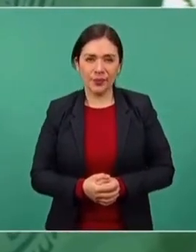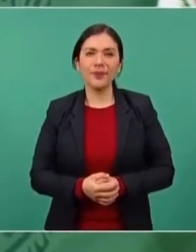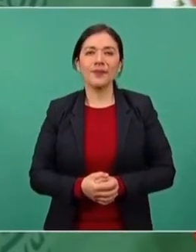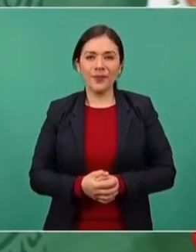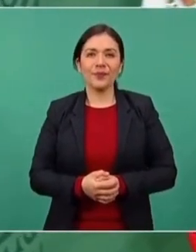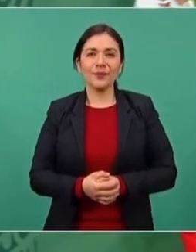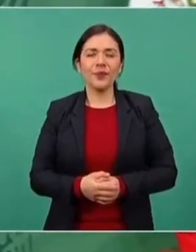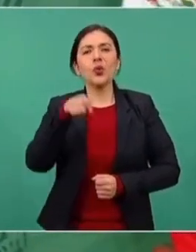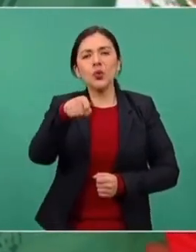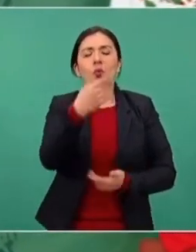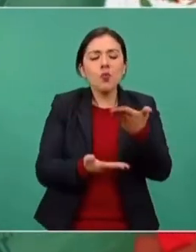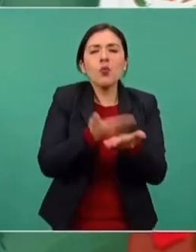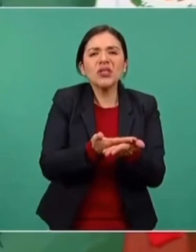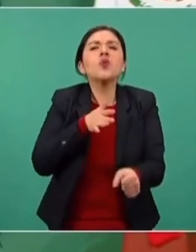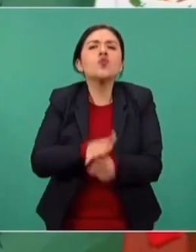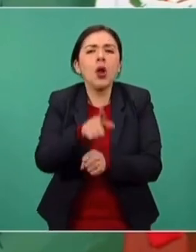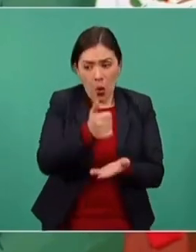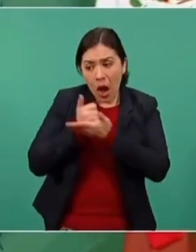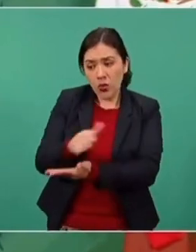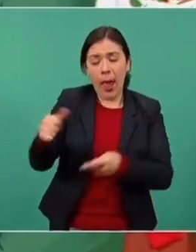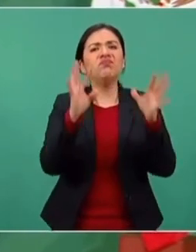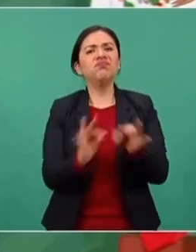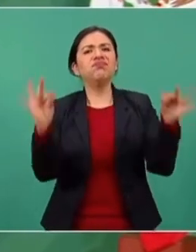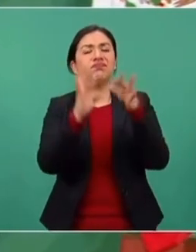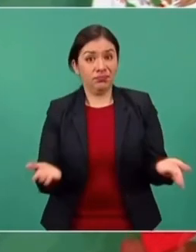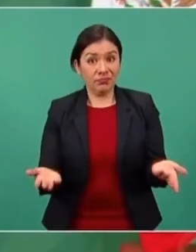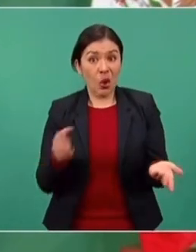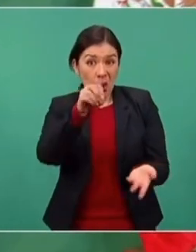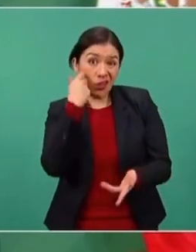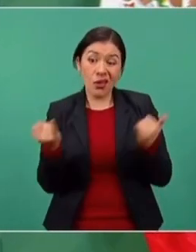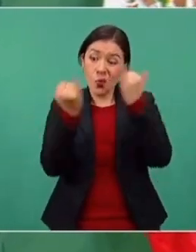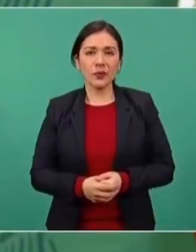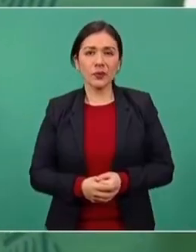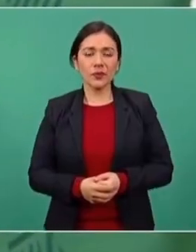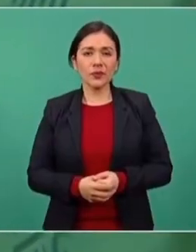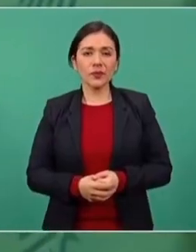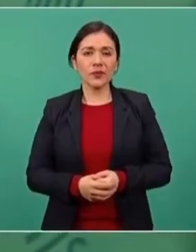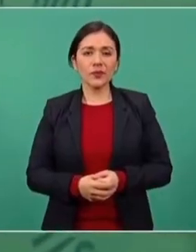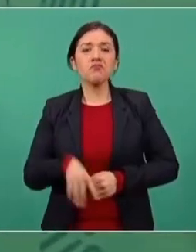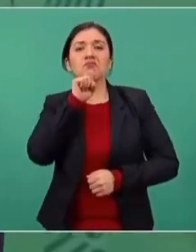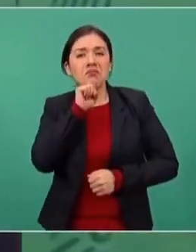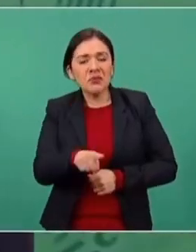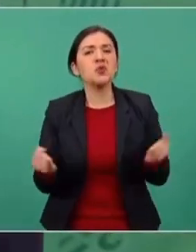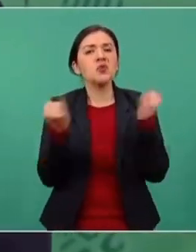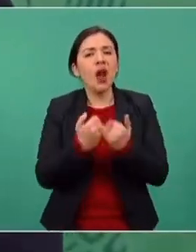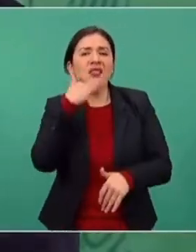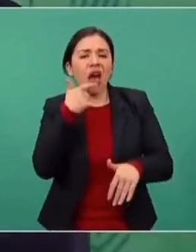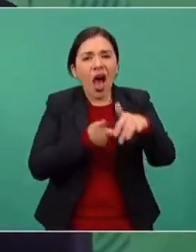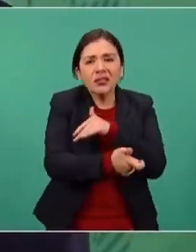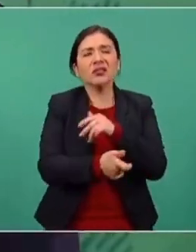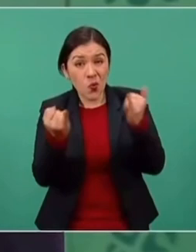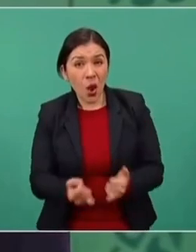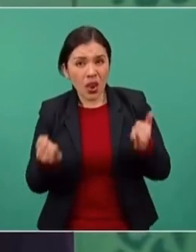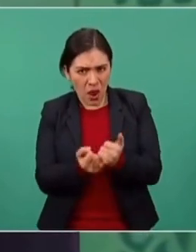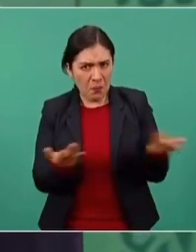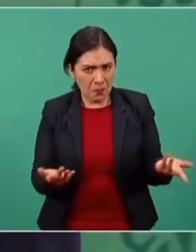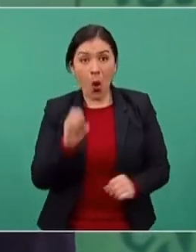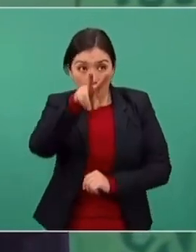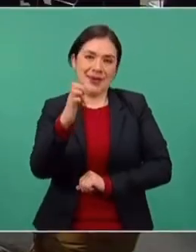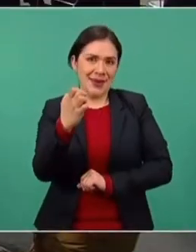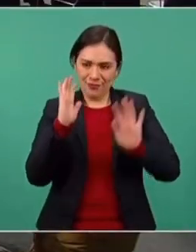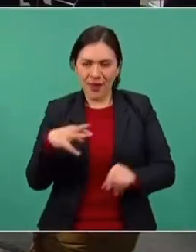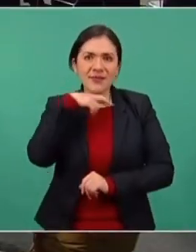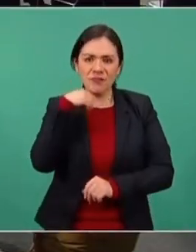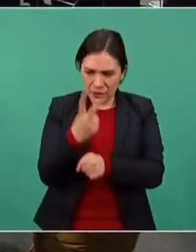A ver, ¿qué planteas? ¿En qué vas a ayudar a los trabajadores? ¿O vas a seguir tú igual con la corrupción y vendiendo plazas? ¿O realmente es un